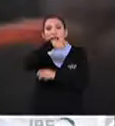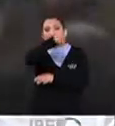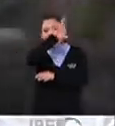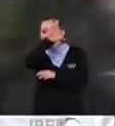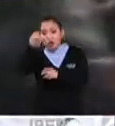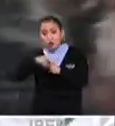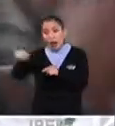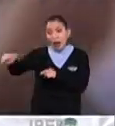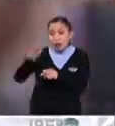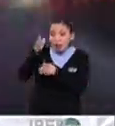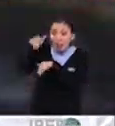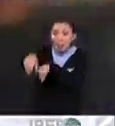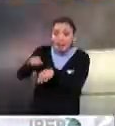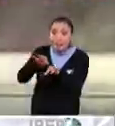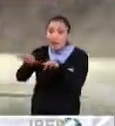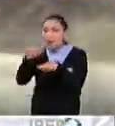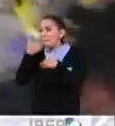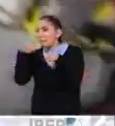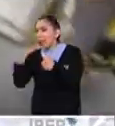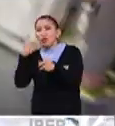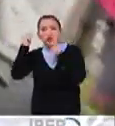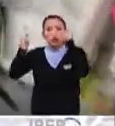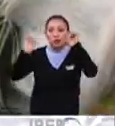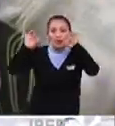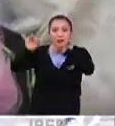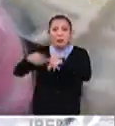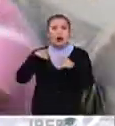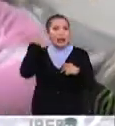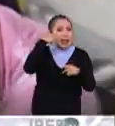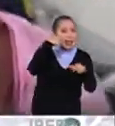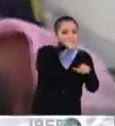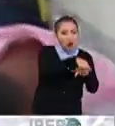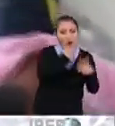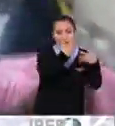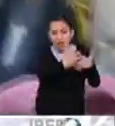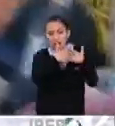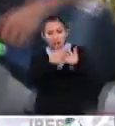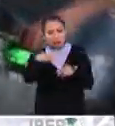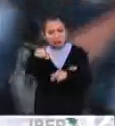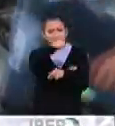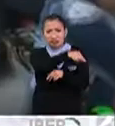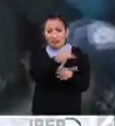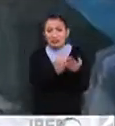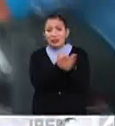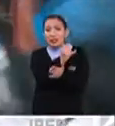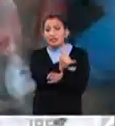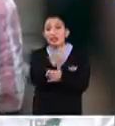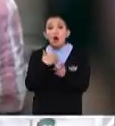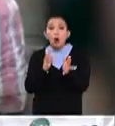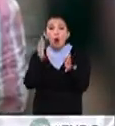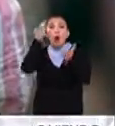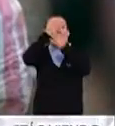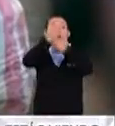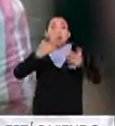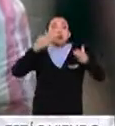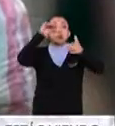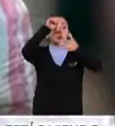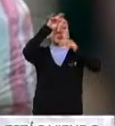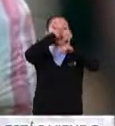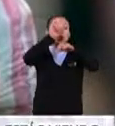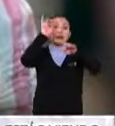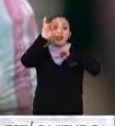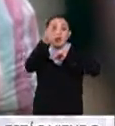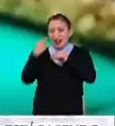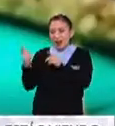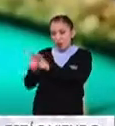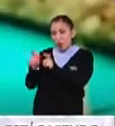Quintana Roo, que hay una oportunidad laboral a lo mejor por el turismo, en Querétaro, que hay industria, en fin, deciden quedarse llegar a Tijuana incluso, o Tijuana, ¿no? Por ejemplo,